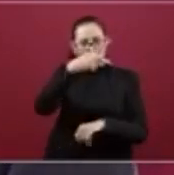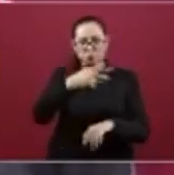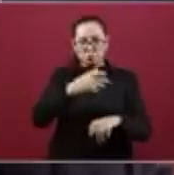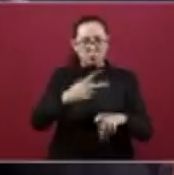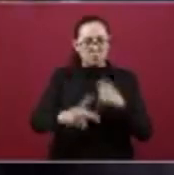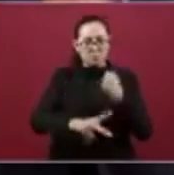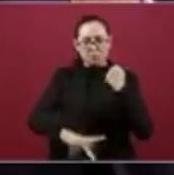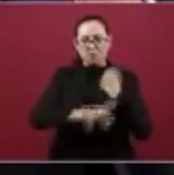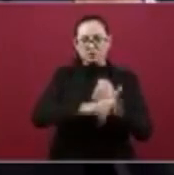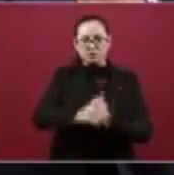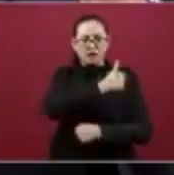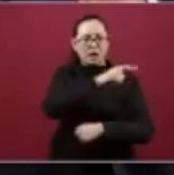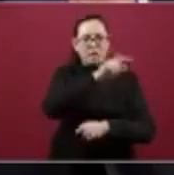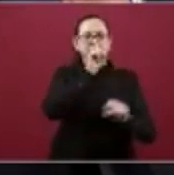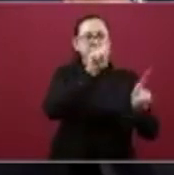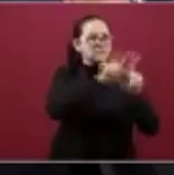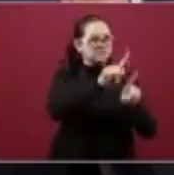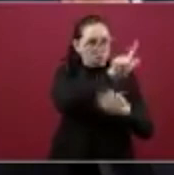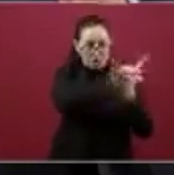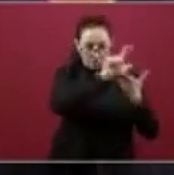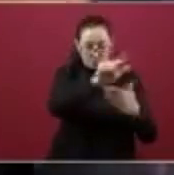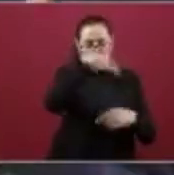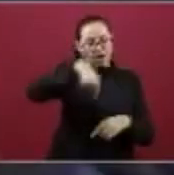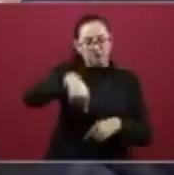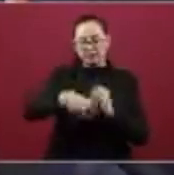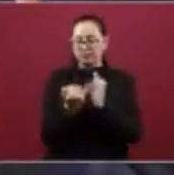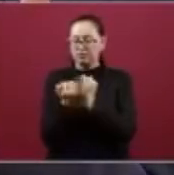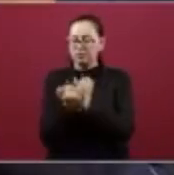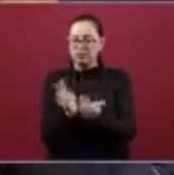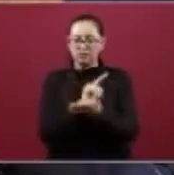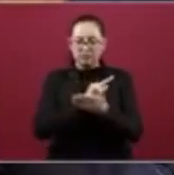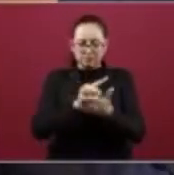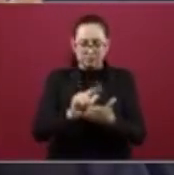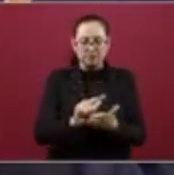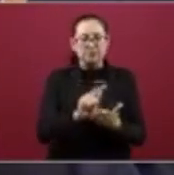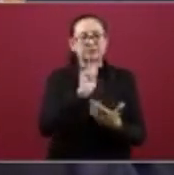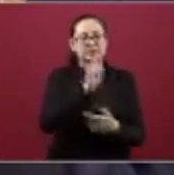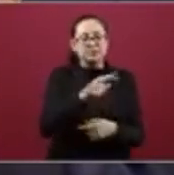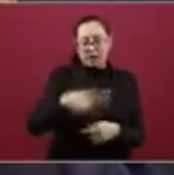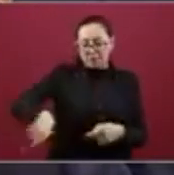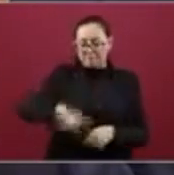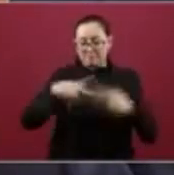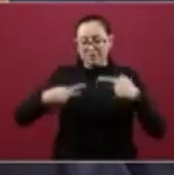Lo mismo, igual. Es decir, que le paguen bien al minero,